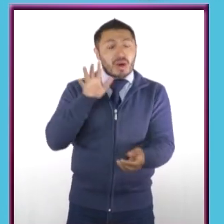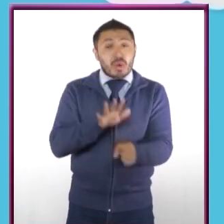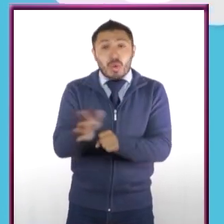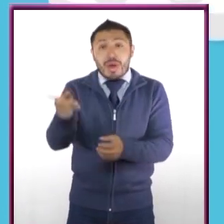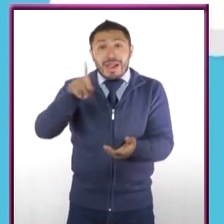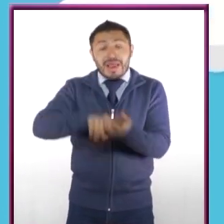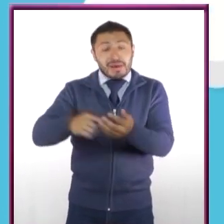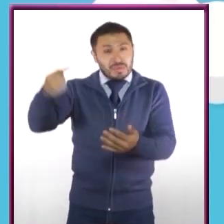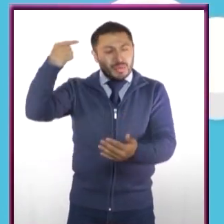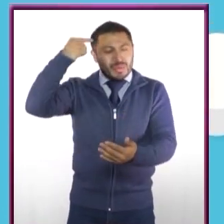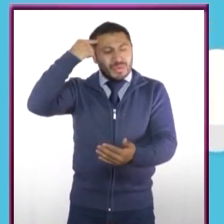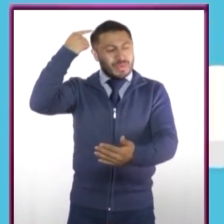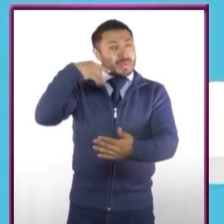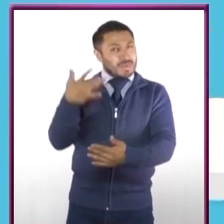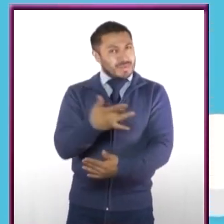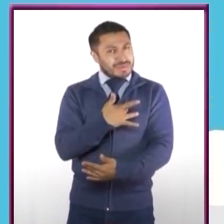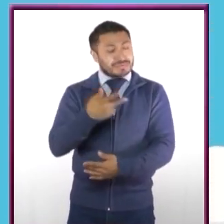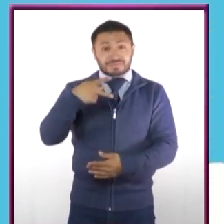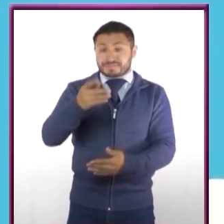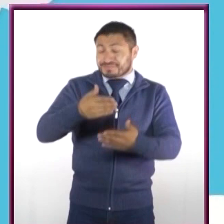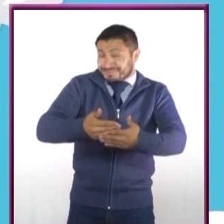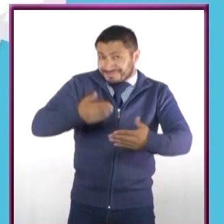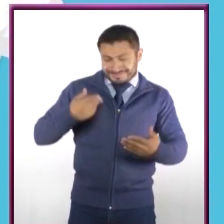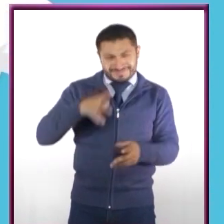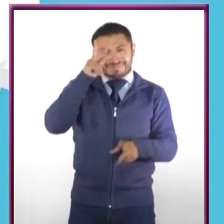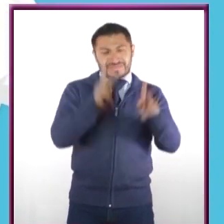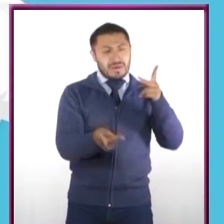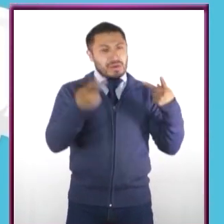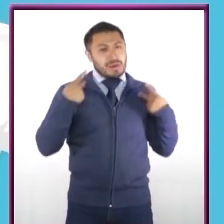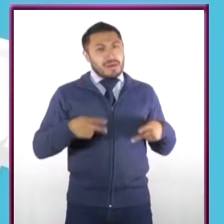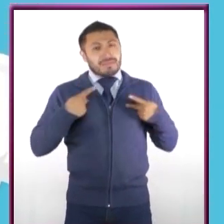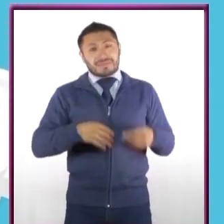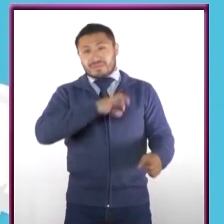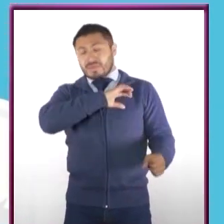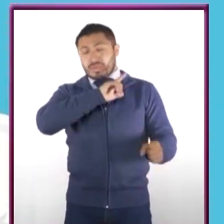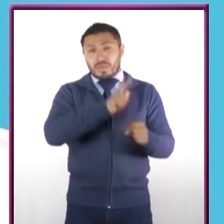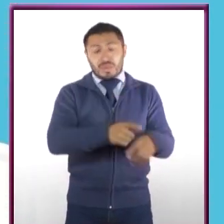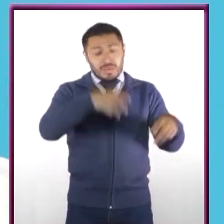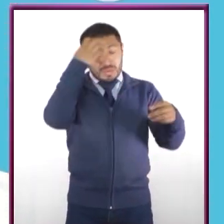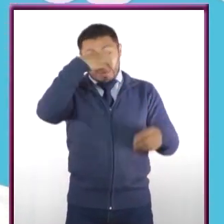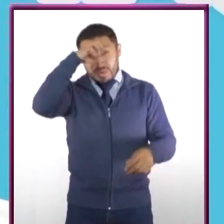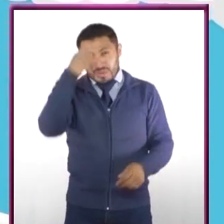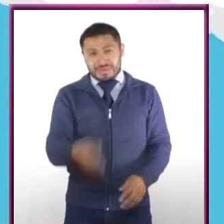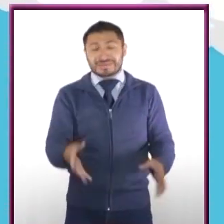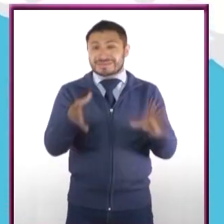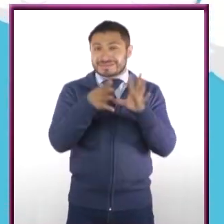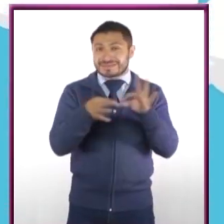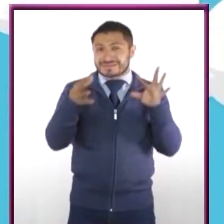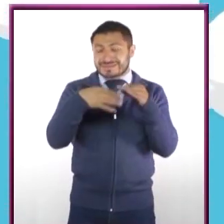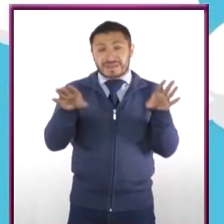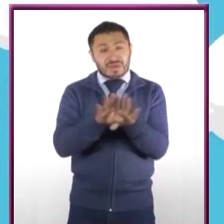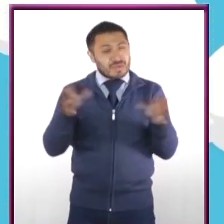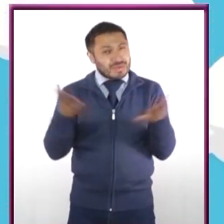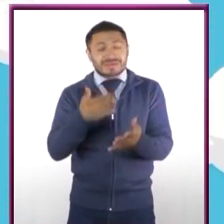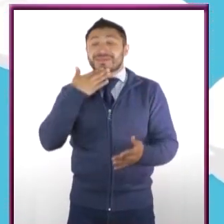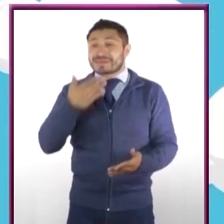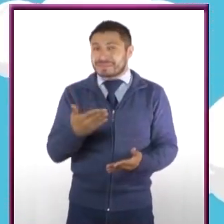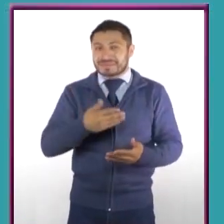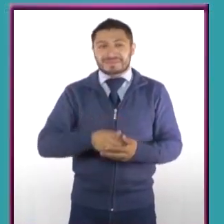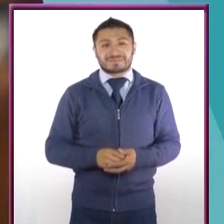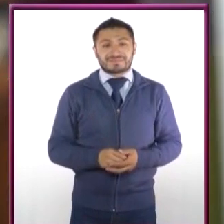interior. Pero antes, platicaremos con un experto para que nos dé pistas de cómo lograrlo sin morir en el